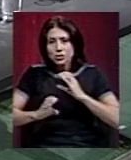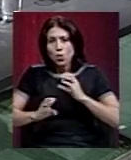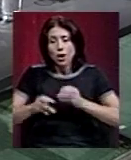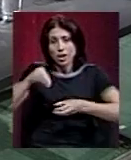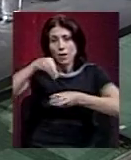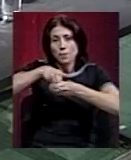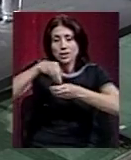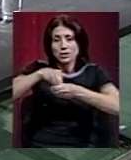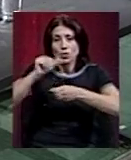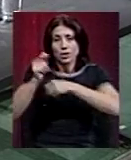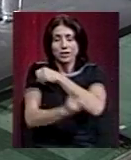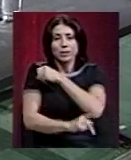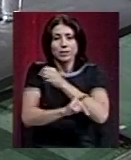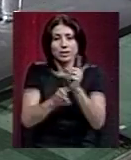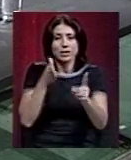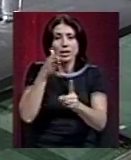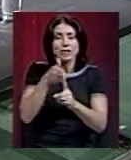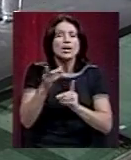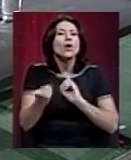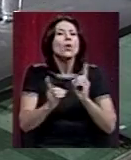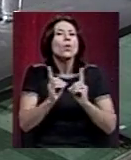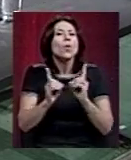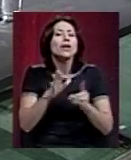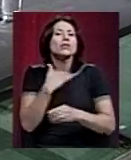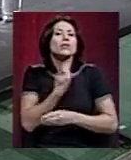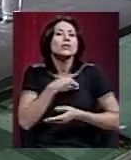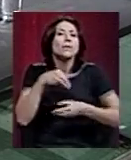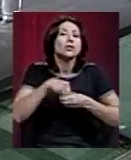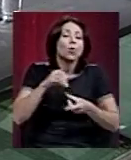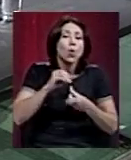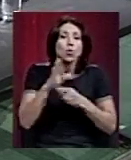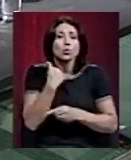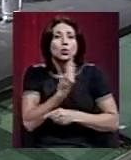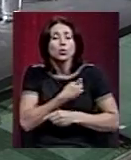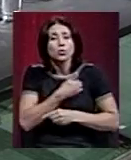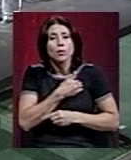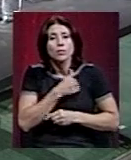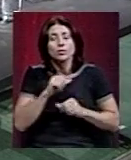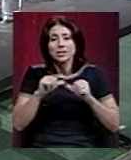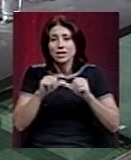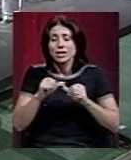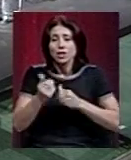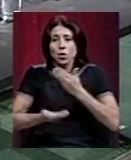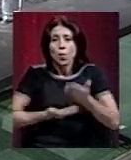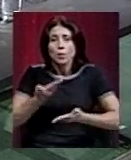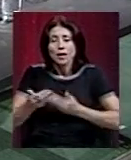seguir buscando una cooperación en una región que geopolíticamente ya no tiene ningún interés para